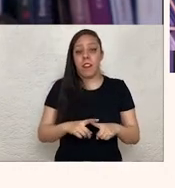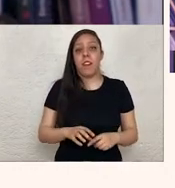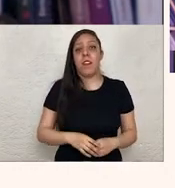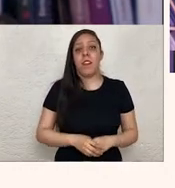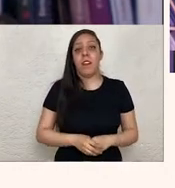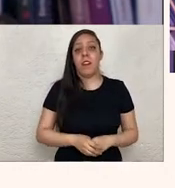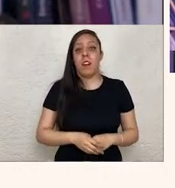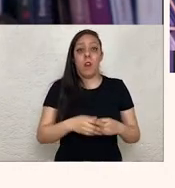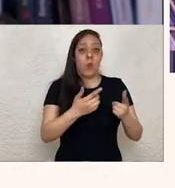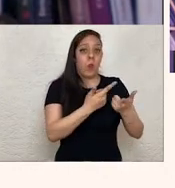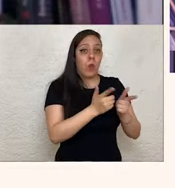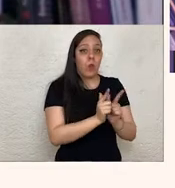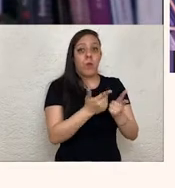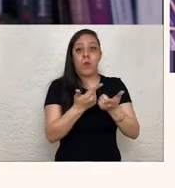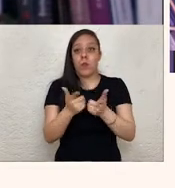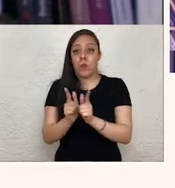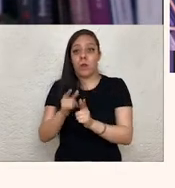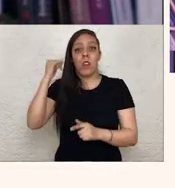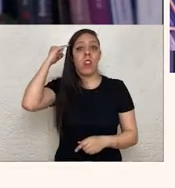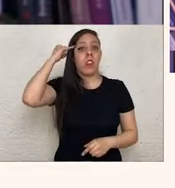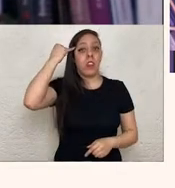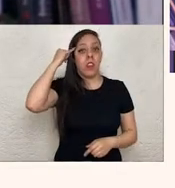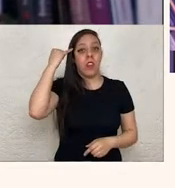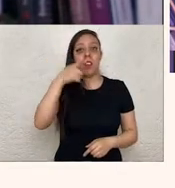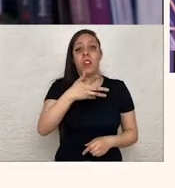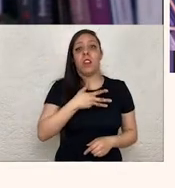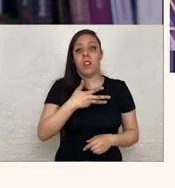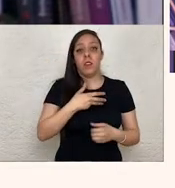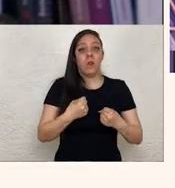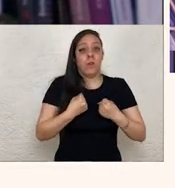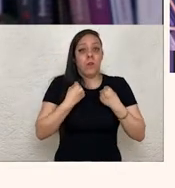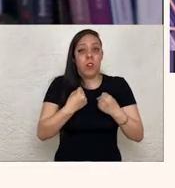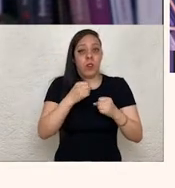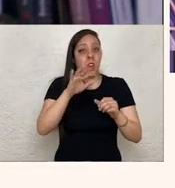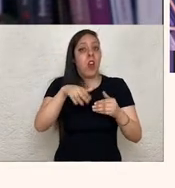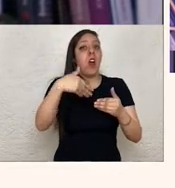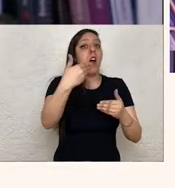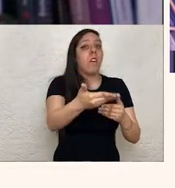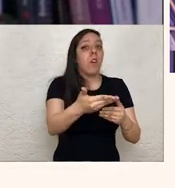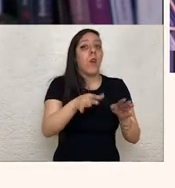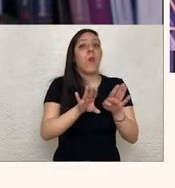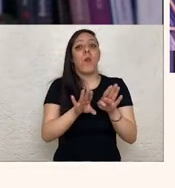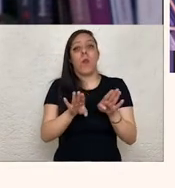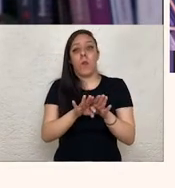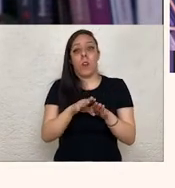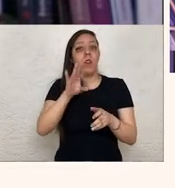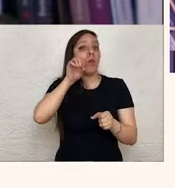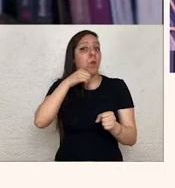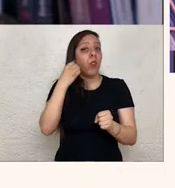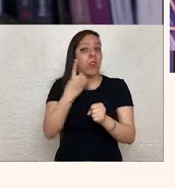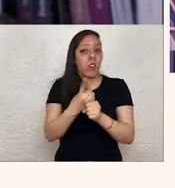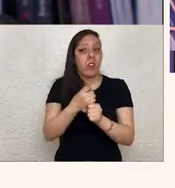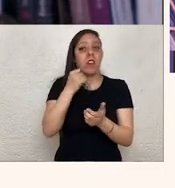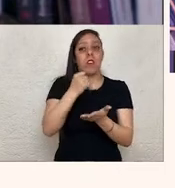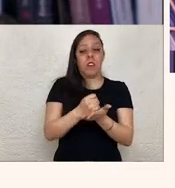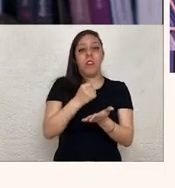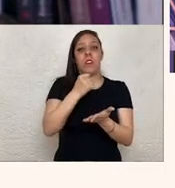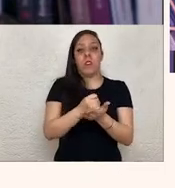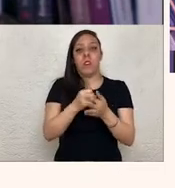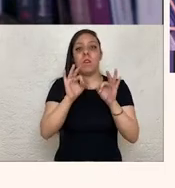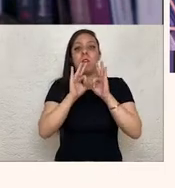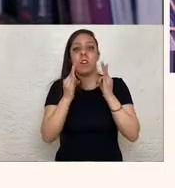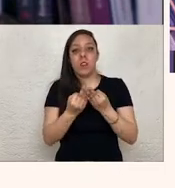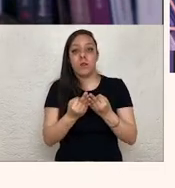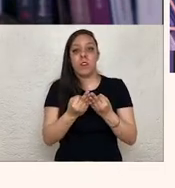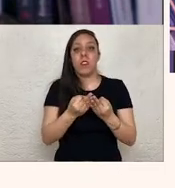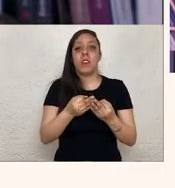las naciones indígenas siguen enfrentando un poder externo que les impone una